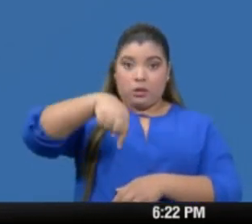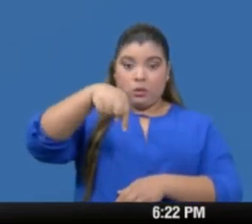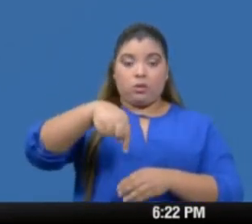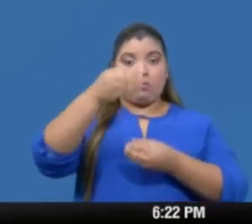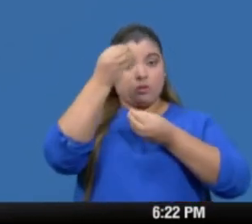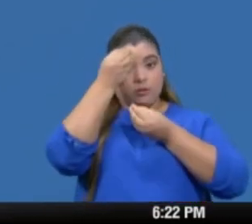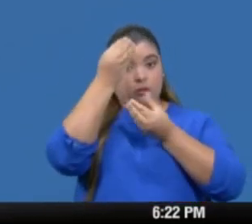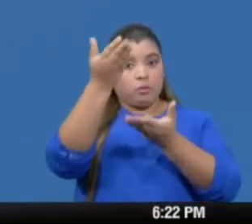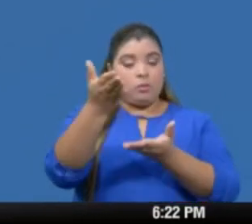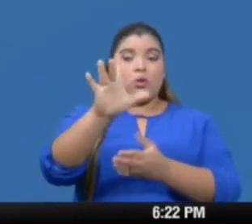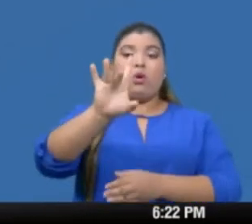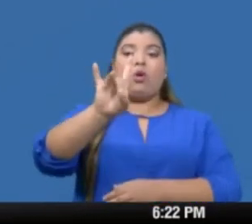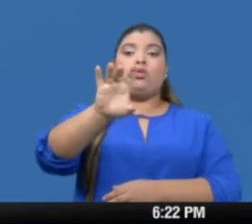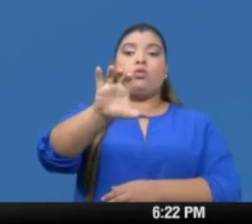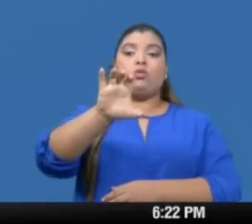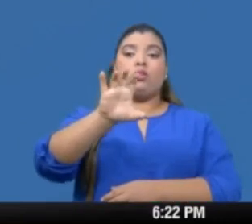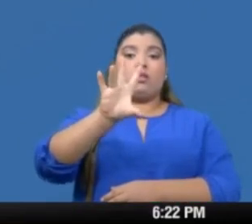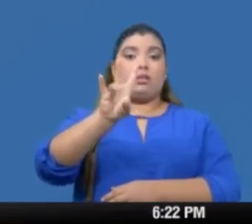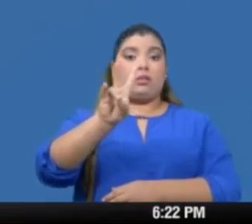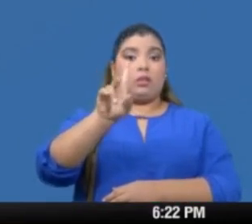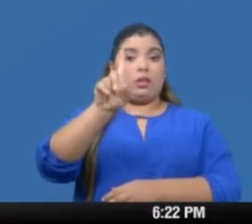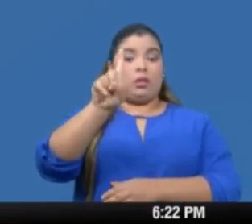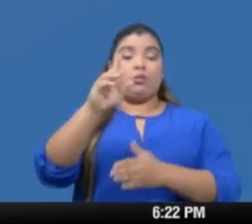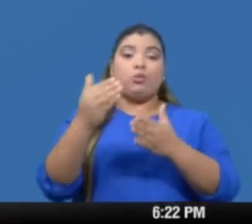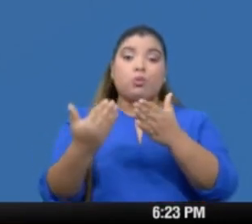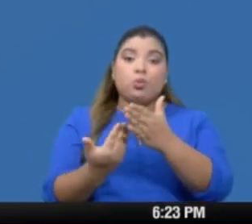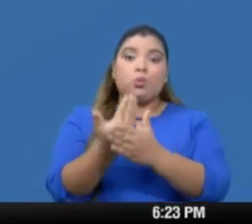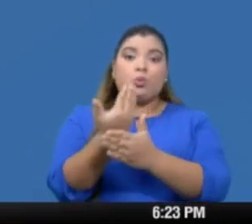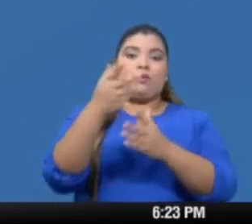notificando 871 nuevos casos,